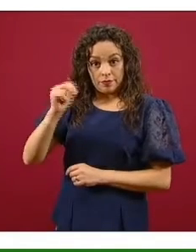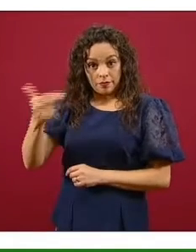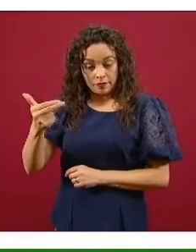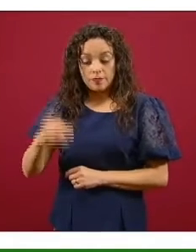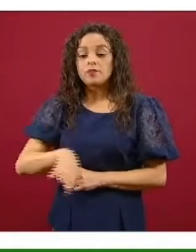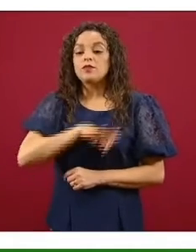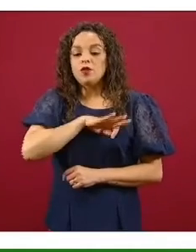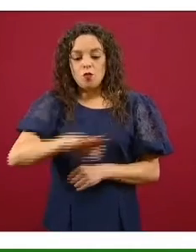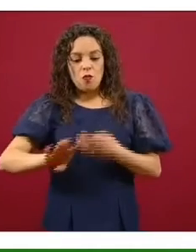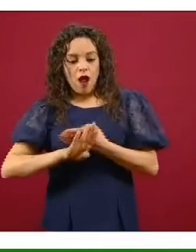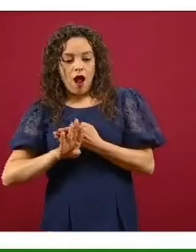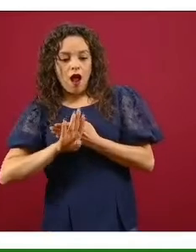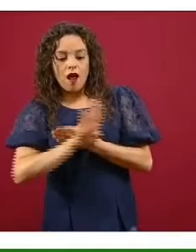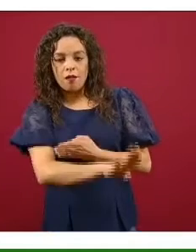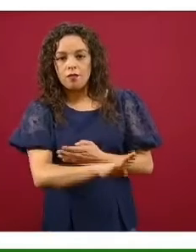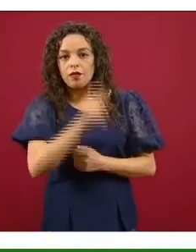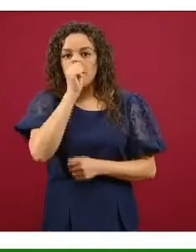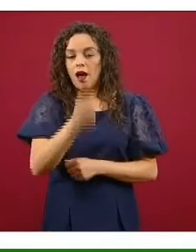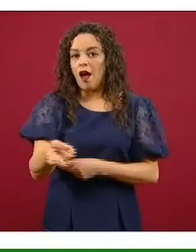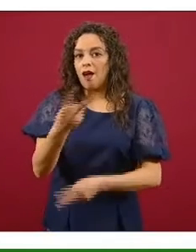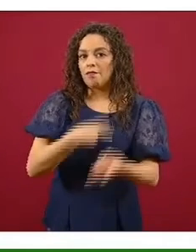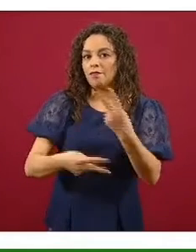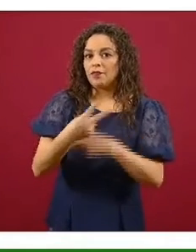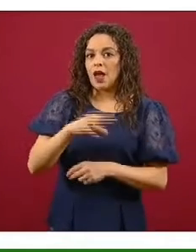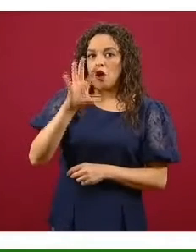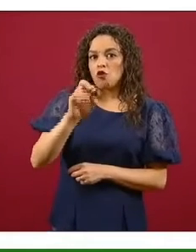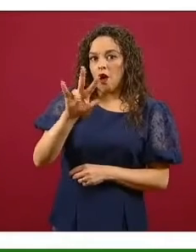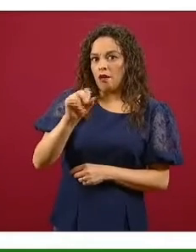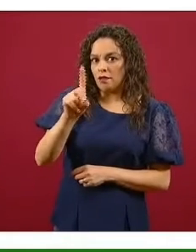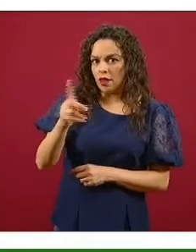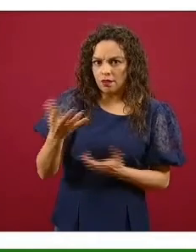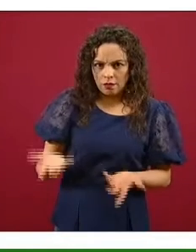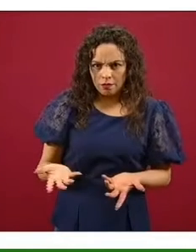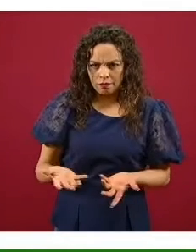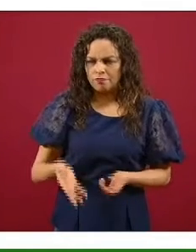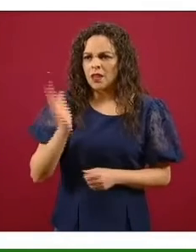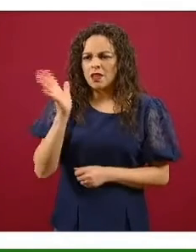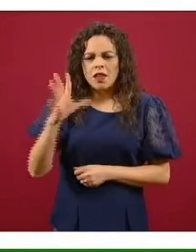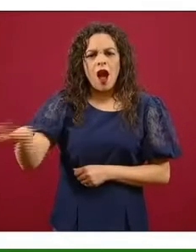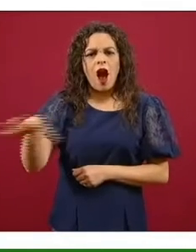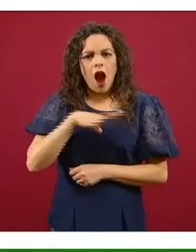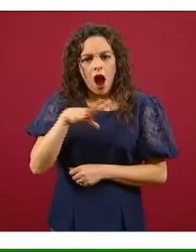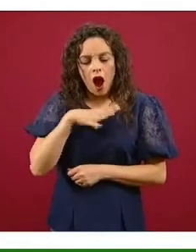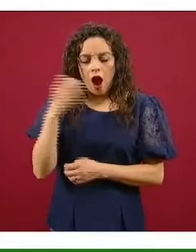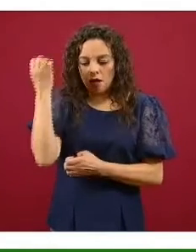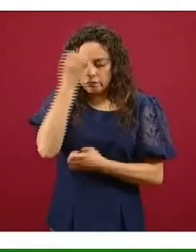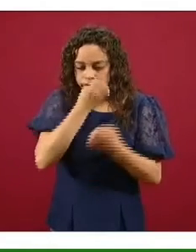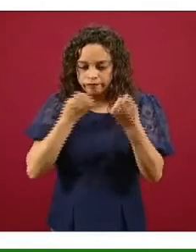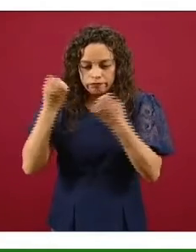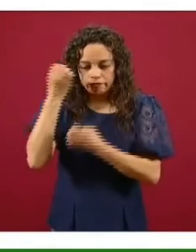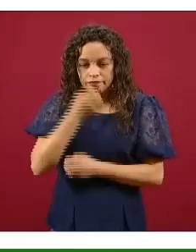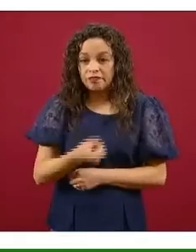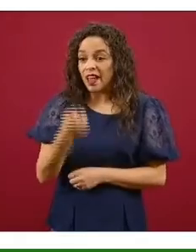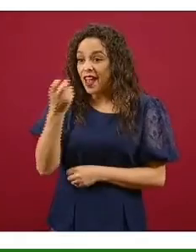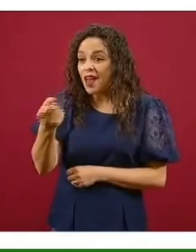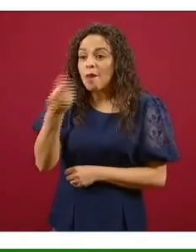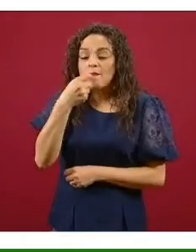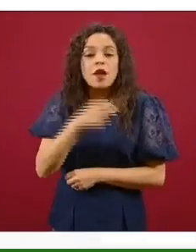COVID o de tener complicaciones graves. Ya hay estudios inclusive publicados que no sirven para el